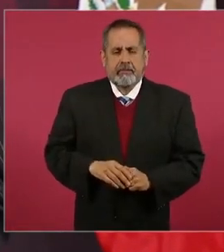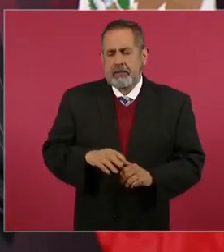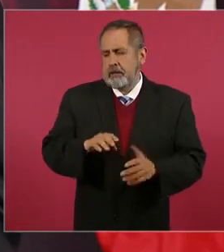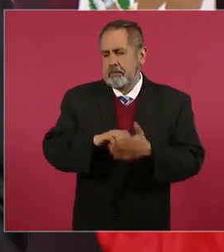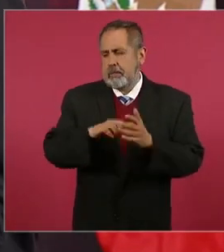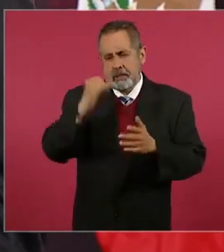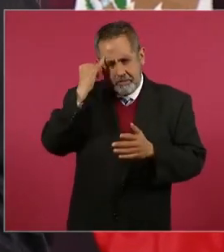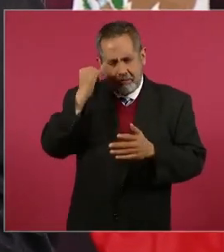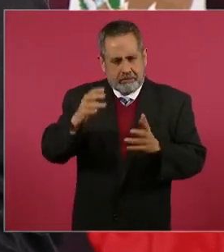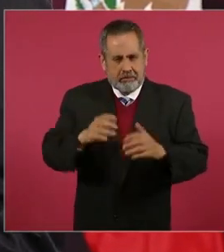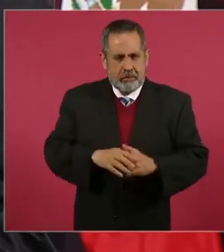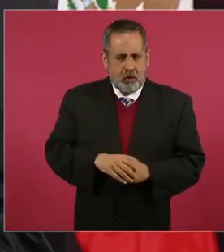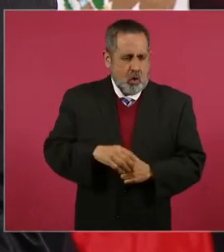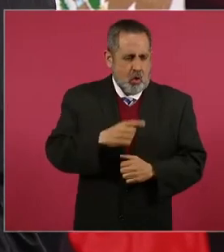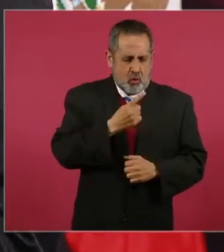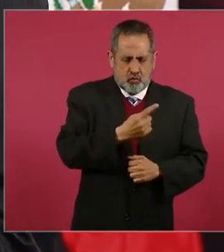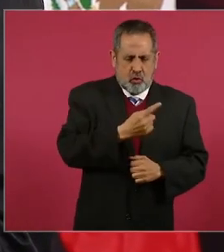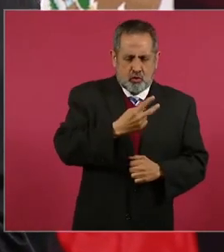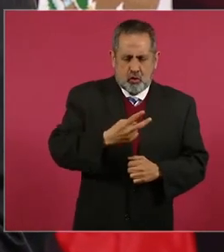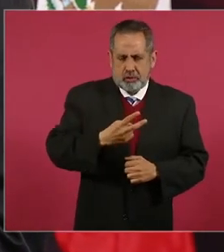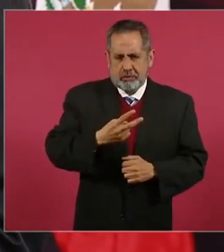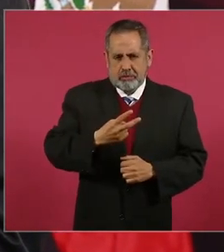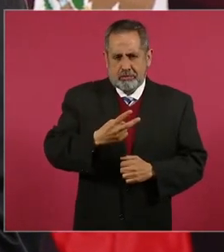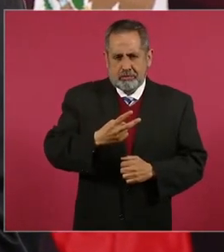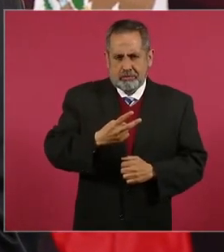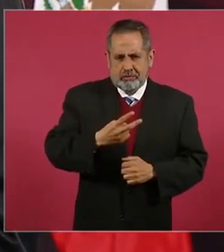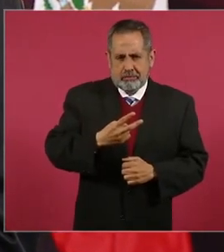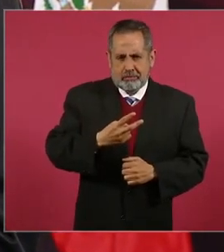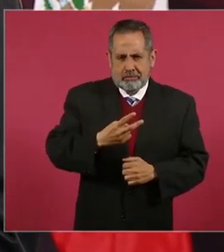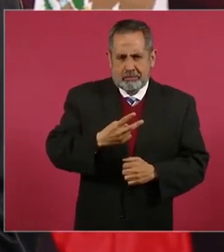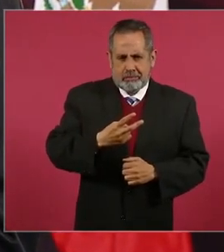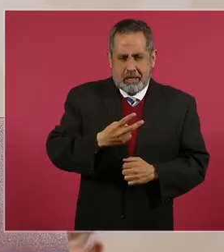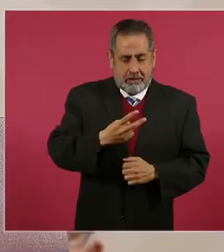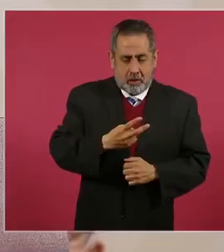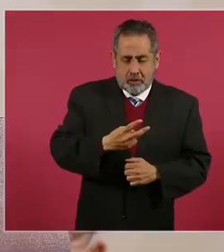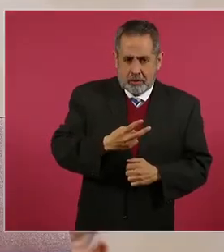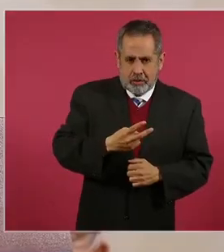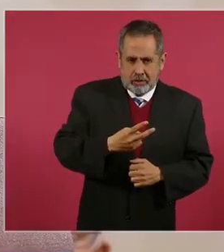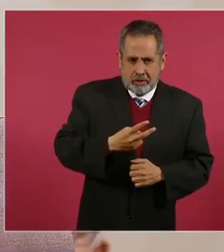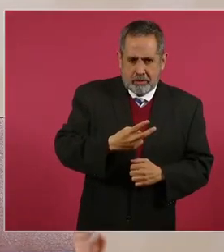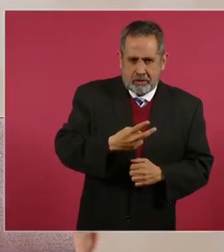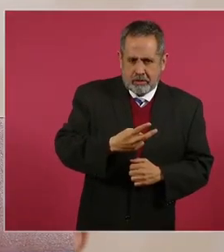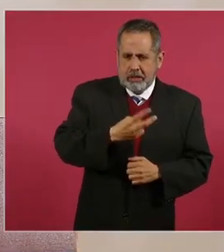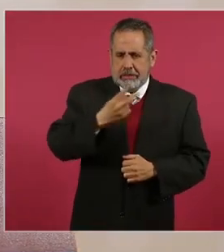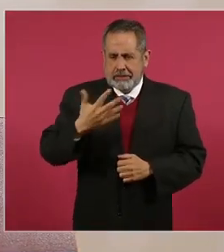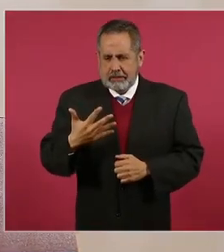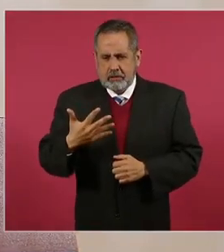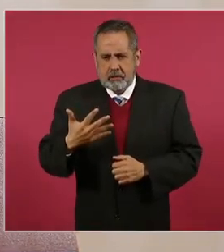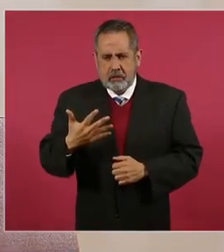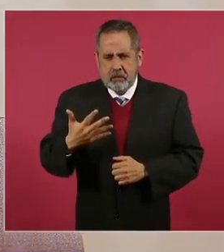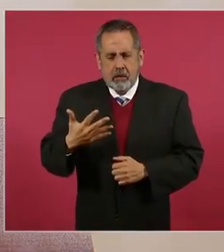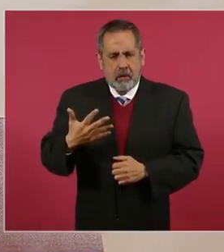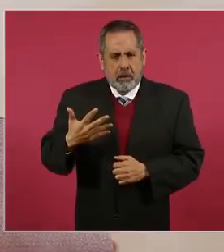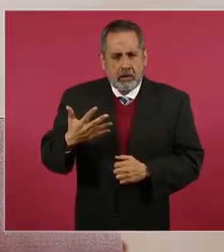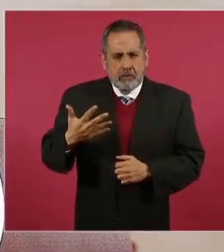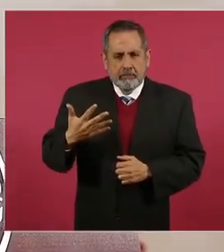Imaginemos uno o dos, pero del dos pasa al cinco,